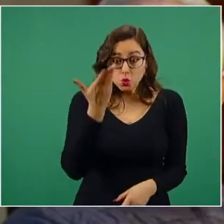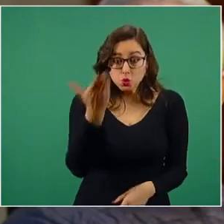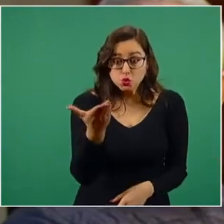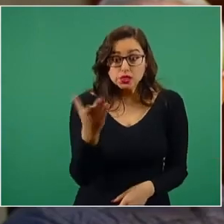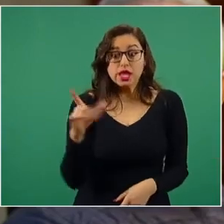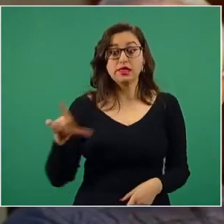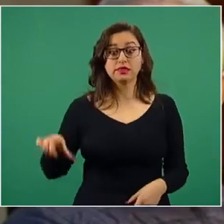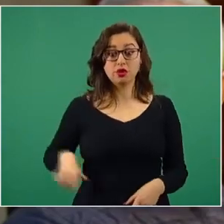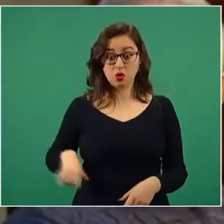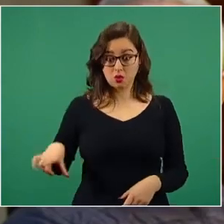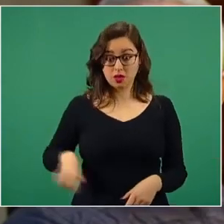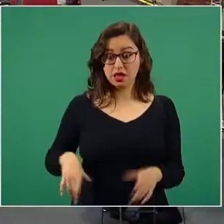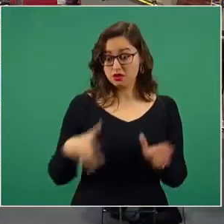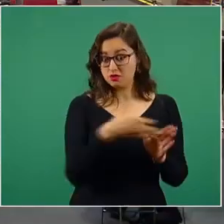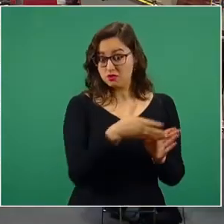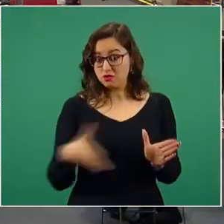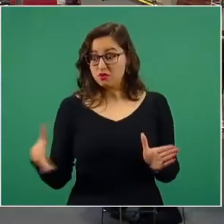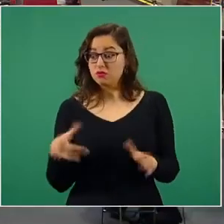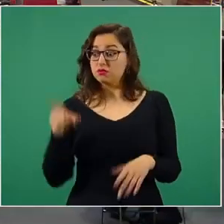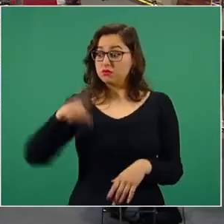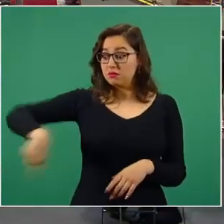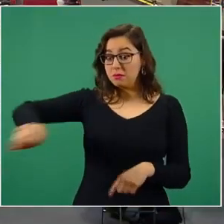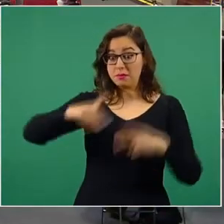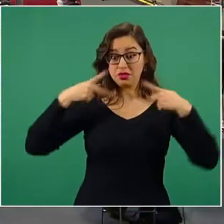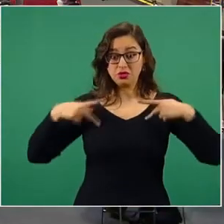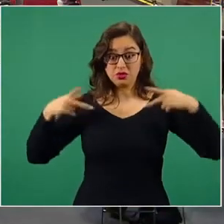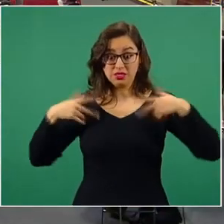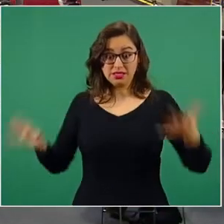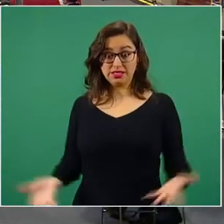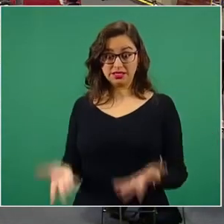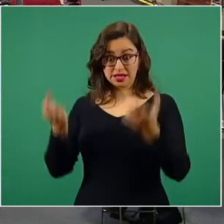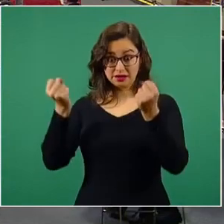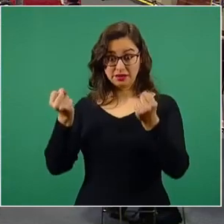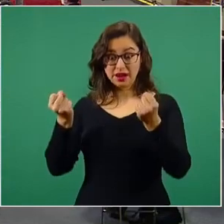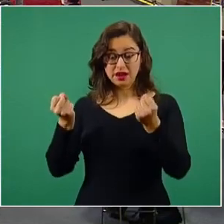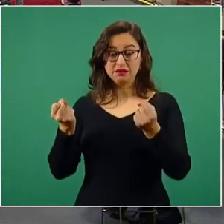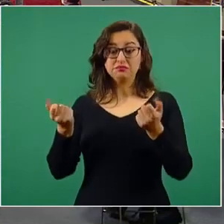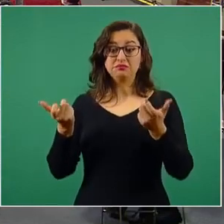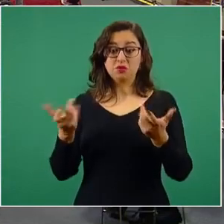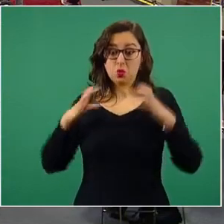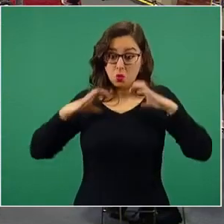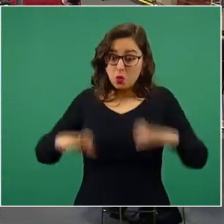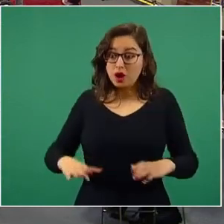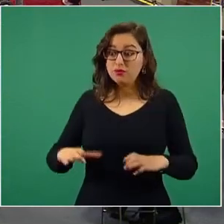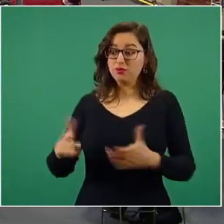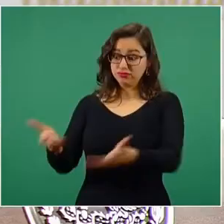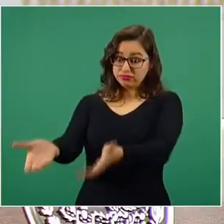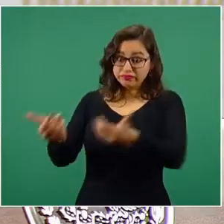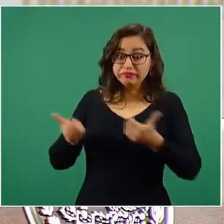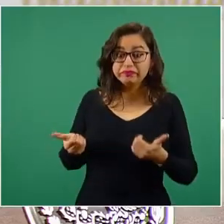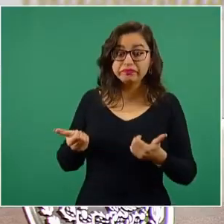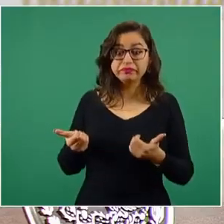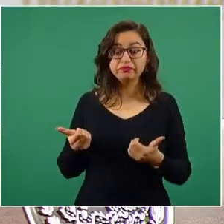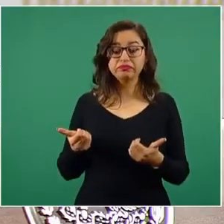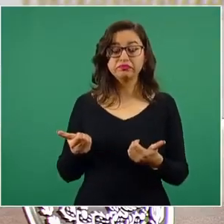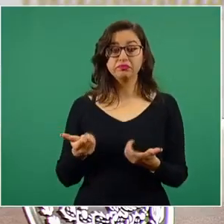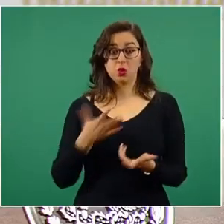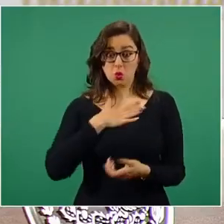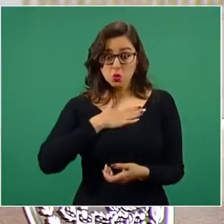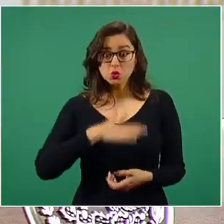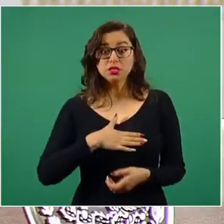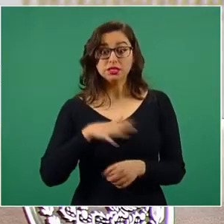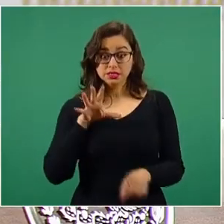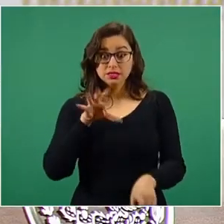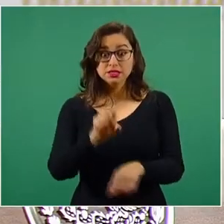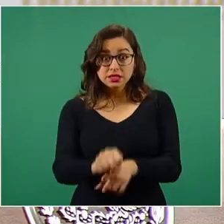rescate y la justicia para las víctimas? Sí, ya comenzamos los trabajos